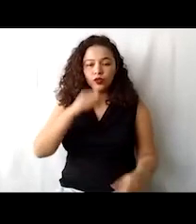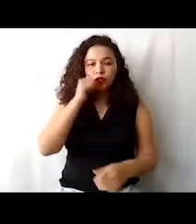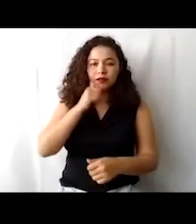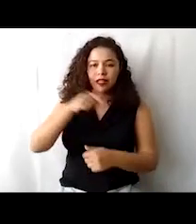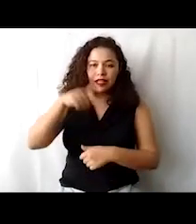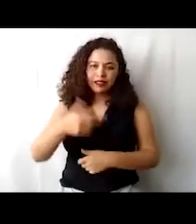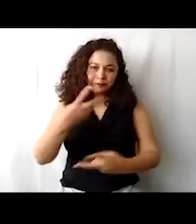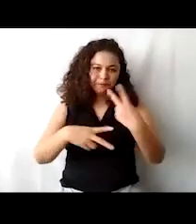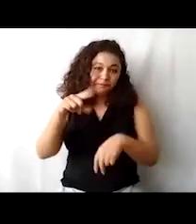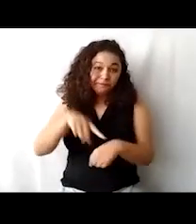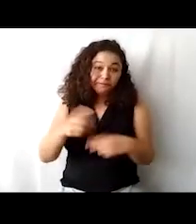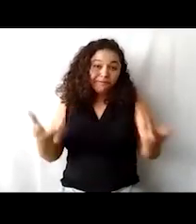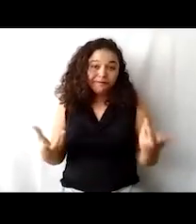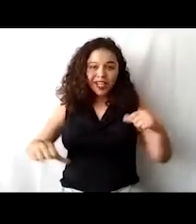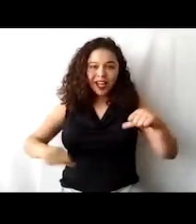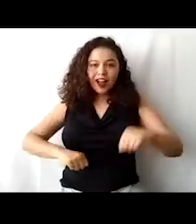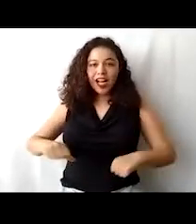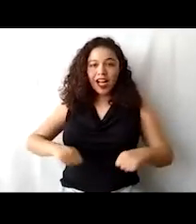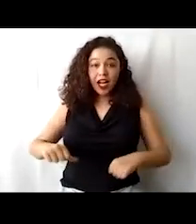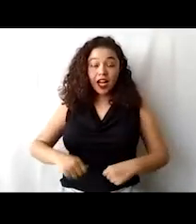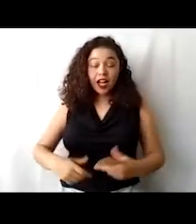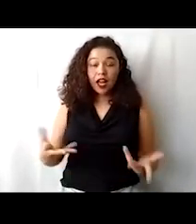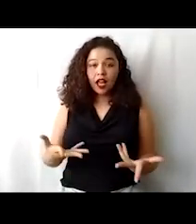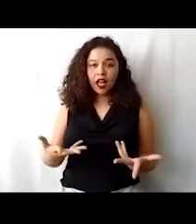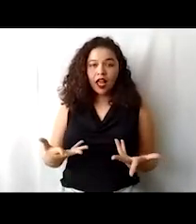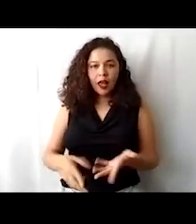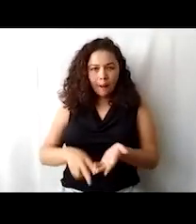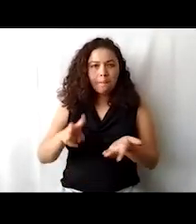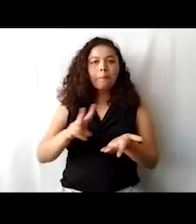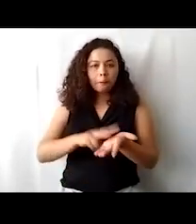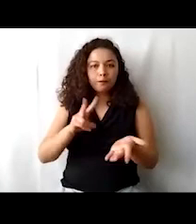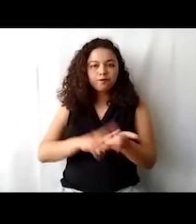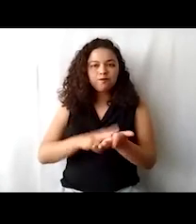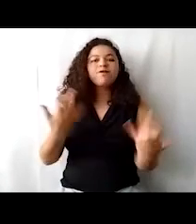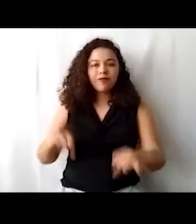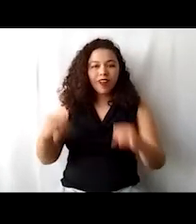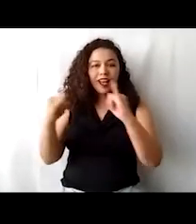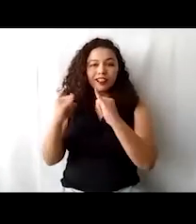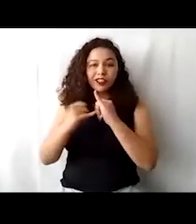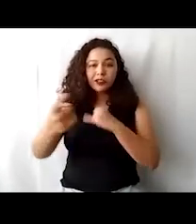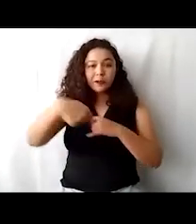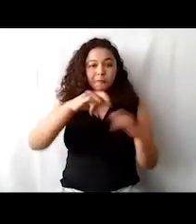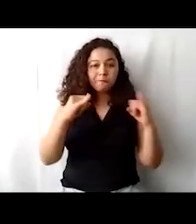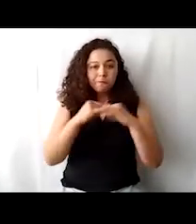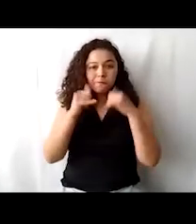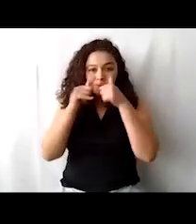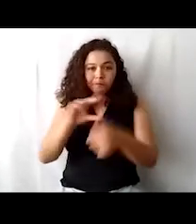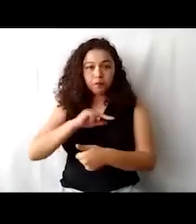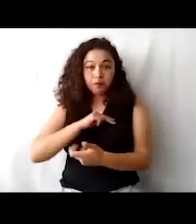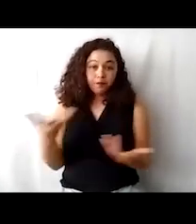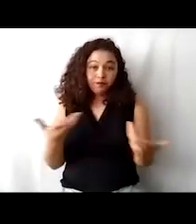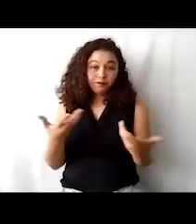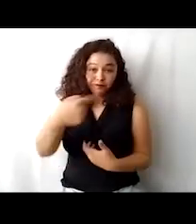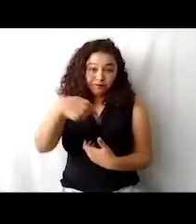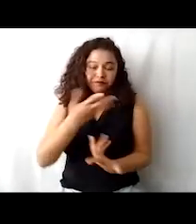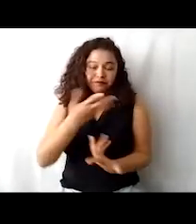Es una actividad pues muy loable lo que realizan las instituciones de asistencia privada y pues encantado de estar con